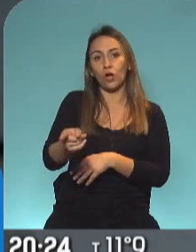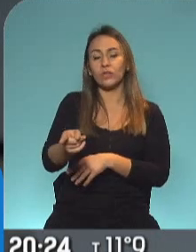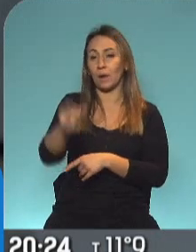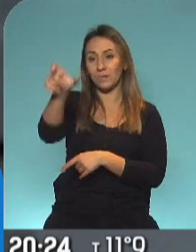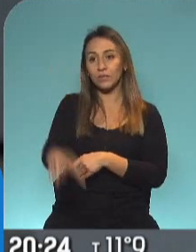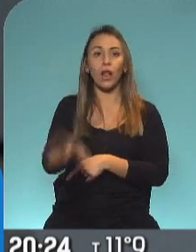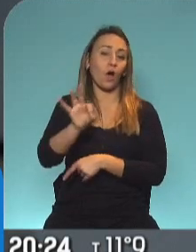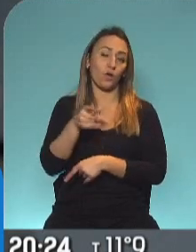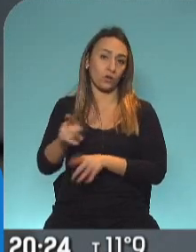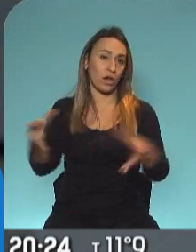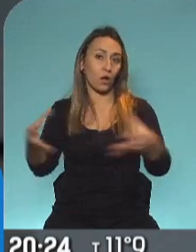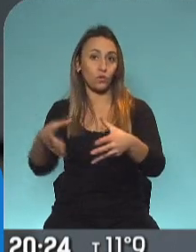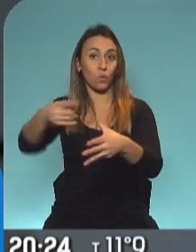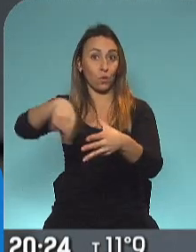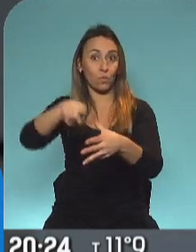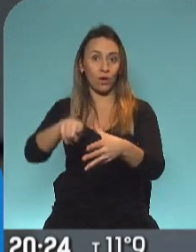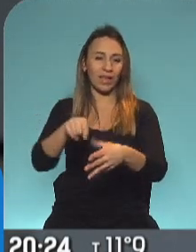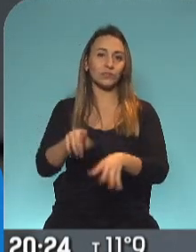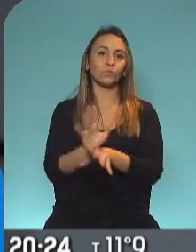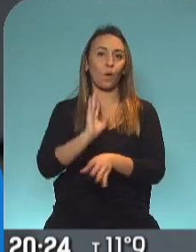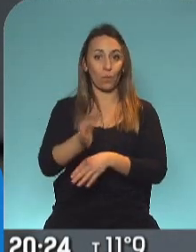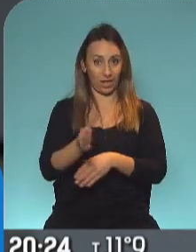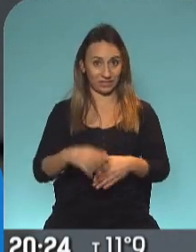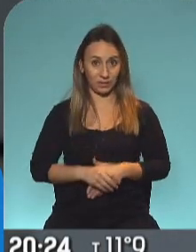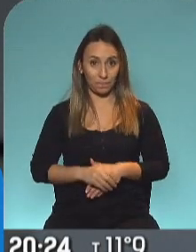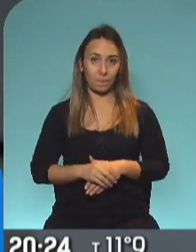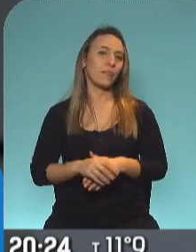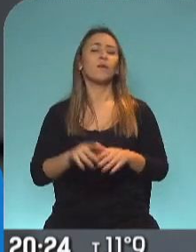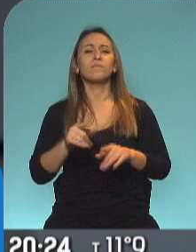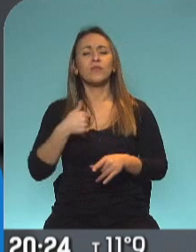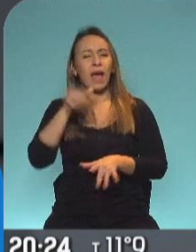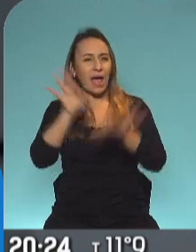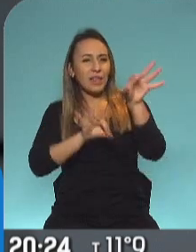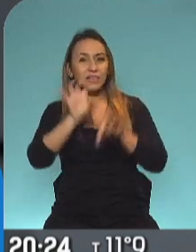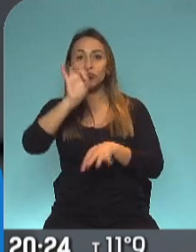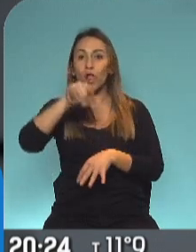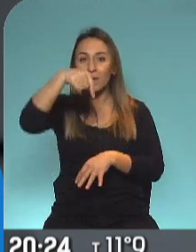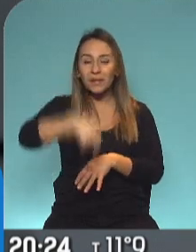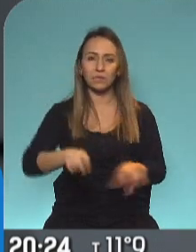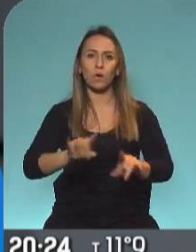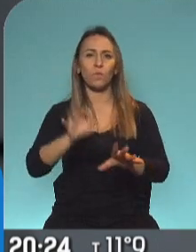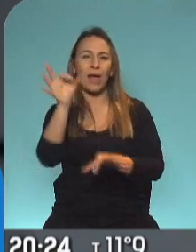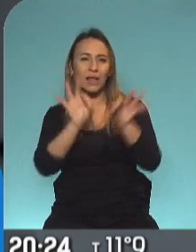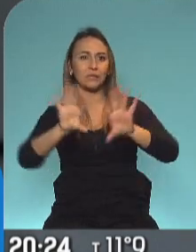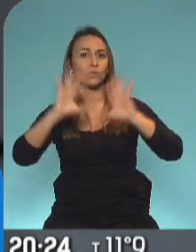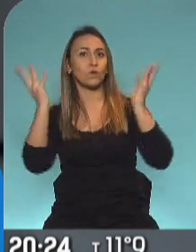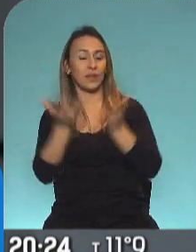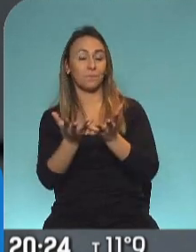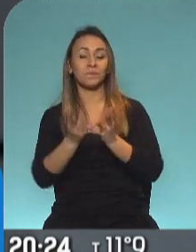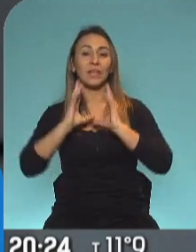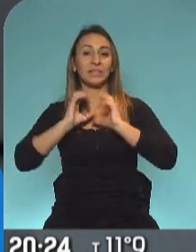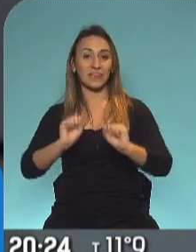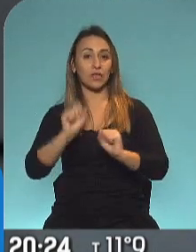personas. ¿Por qué digo que puede ser leído a escala global? Porque ya incluso el secretario general de la ONU, Antonio